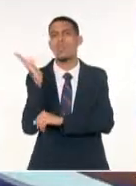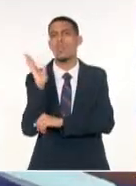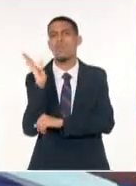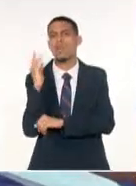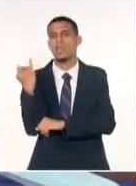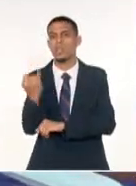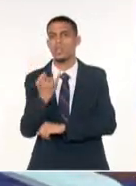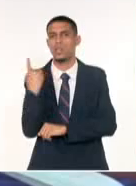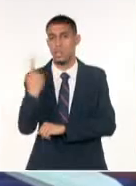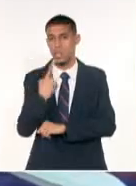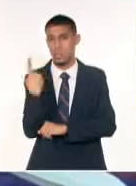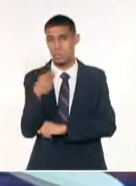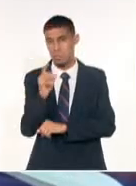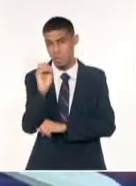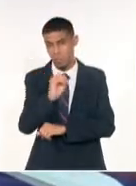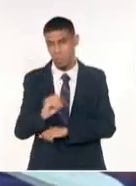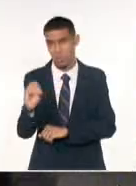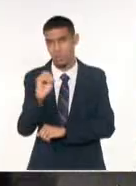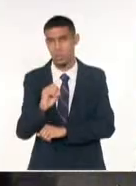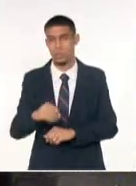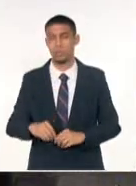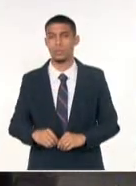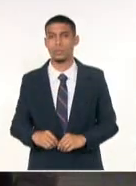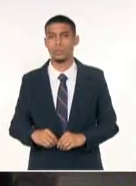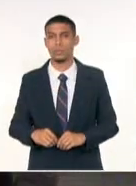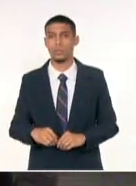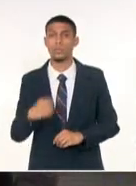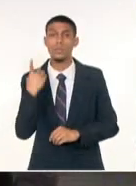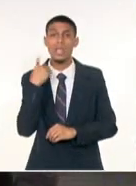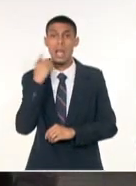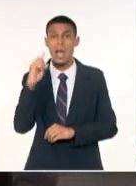esa organización gremial, prevista para el año